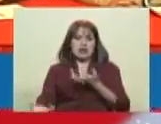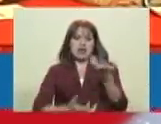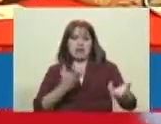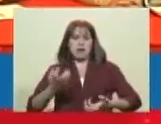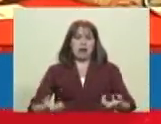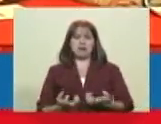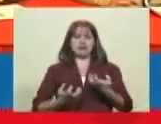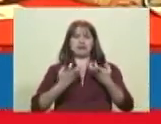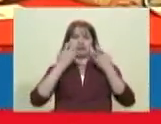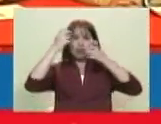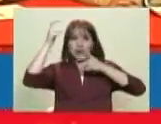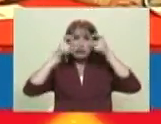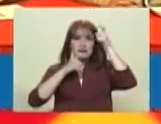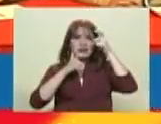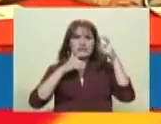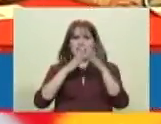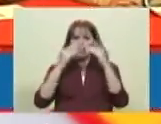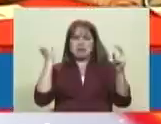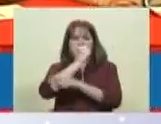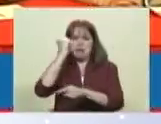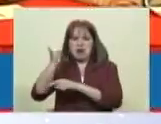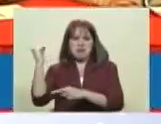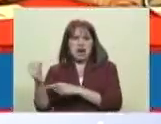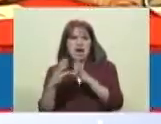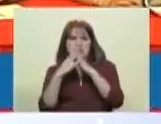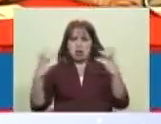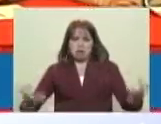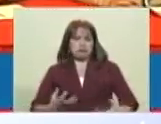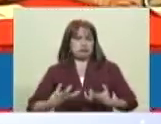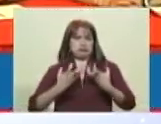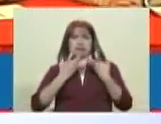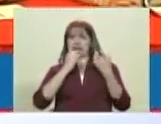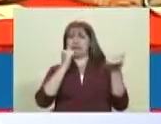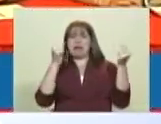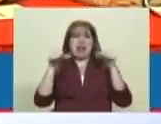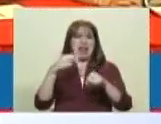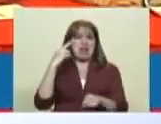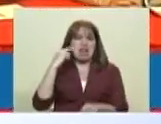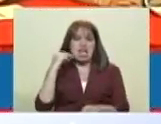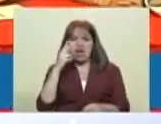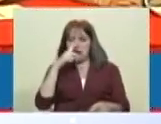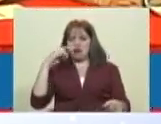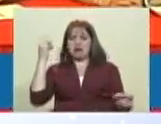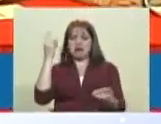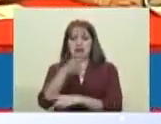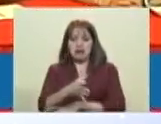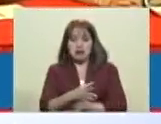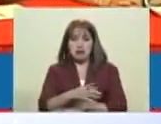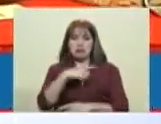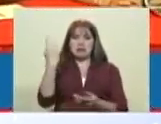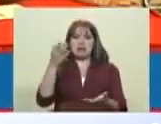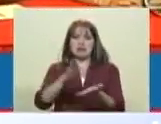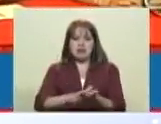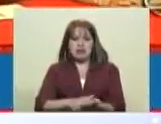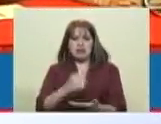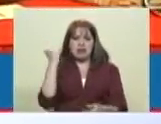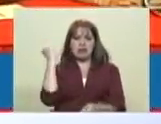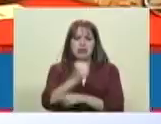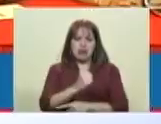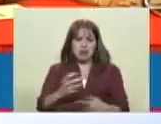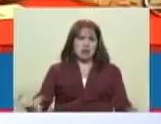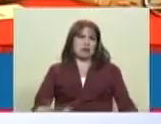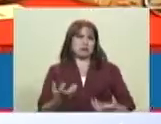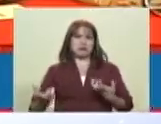chavistas, que iban a matarnos a todos, que iban a carbonizarnos, que si éramos negros nos iban a quemar en una pira